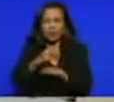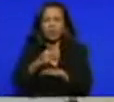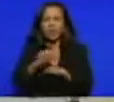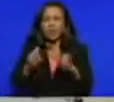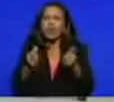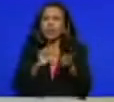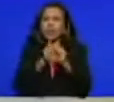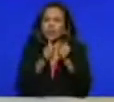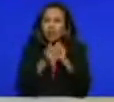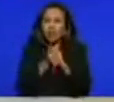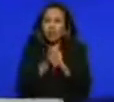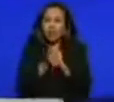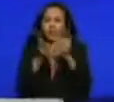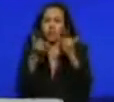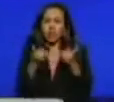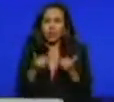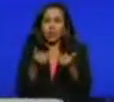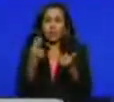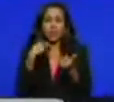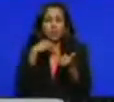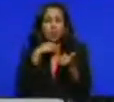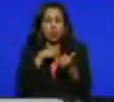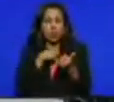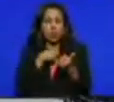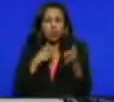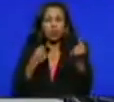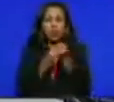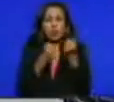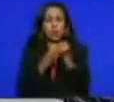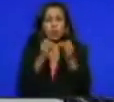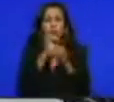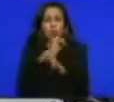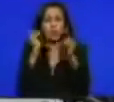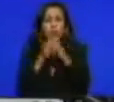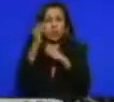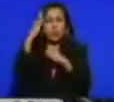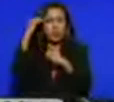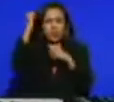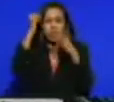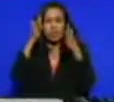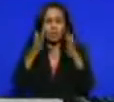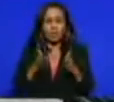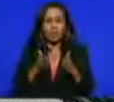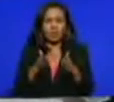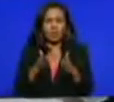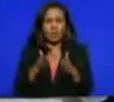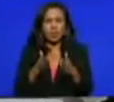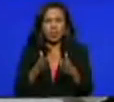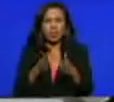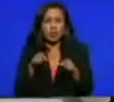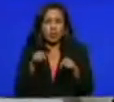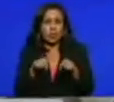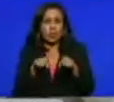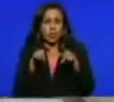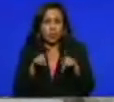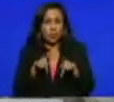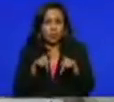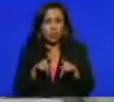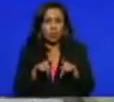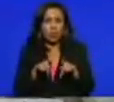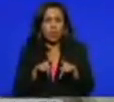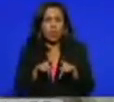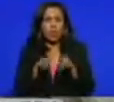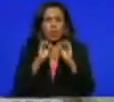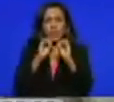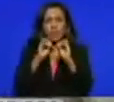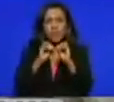una cooperación con la Agadía de Panamá. Aquí está un entrenador de tenis de mesa. Aquí, digamos, ¿no? O sea, se